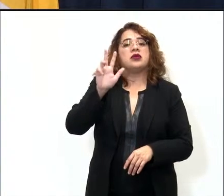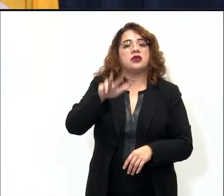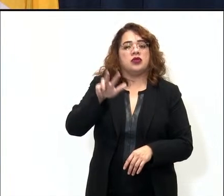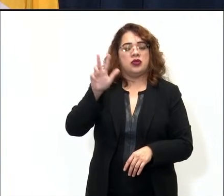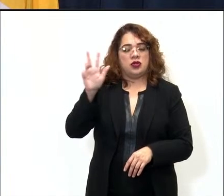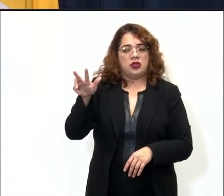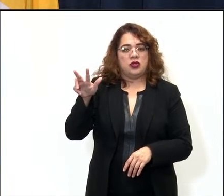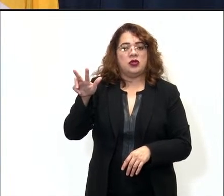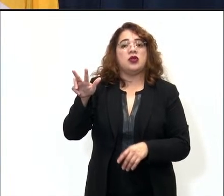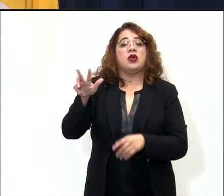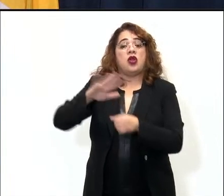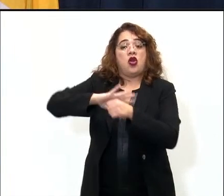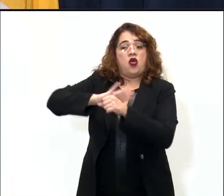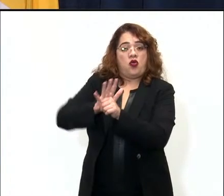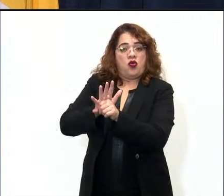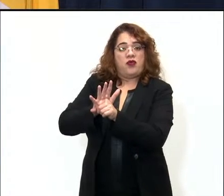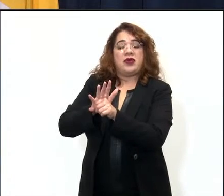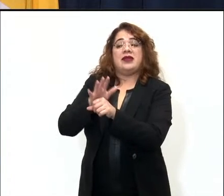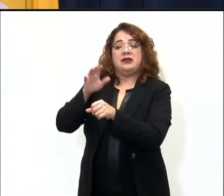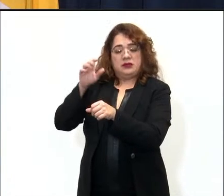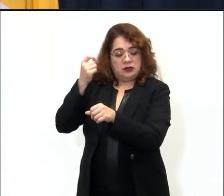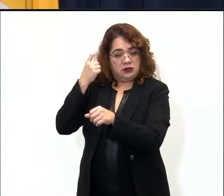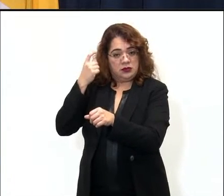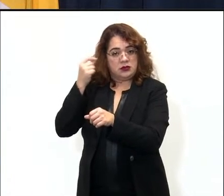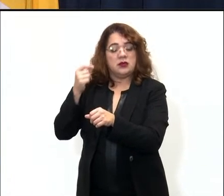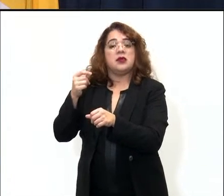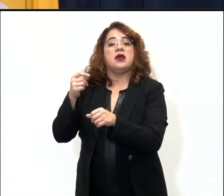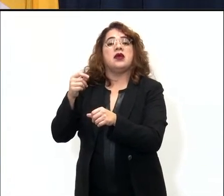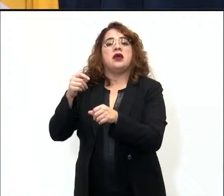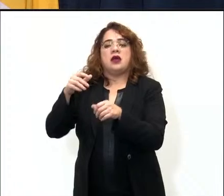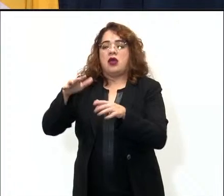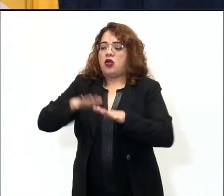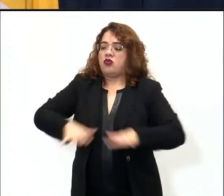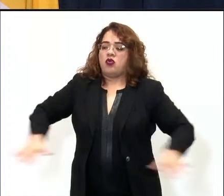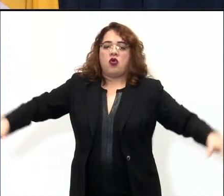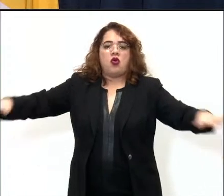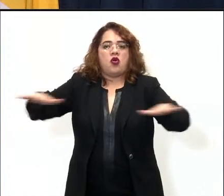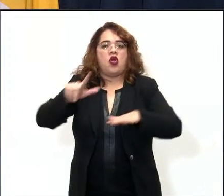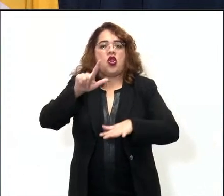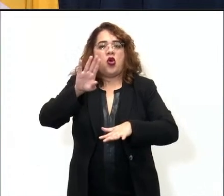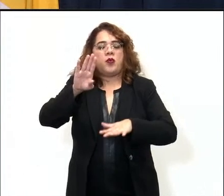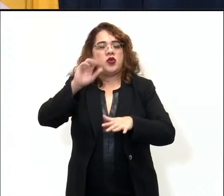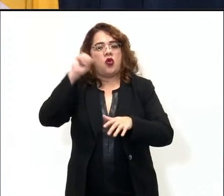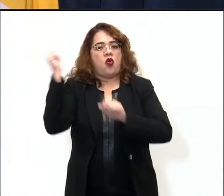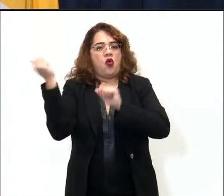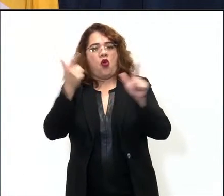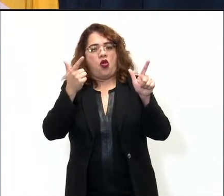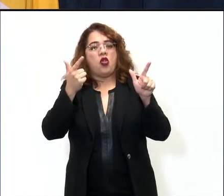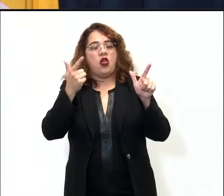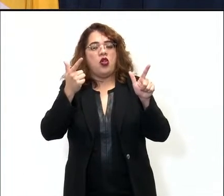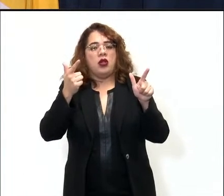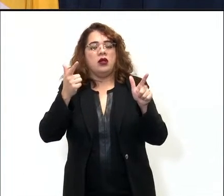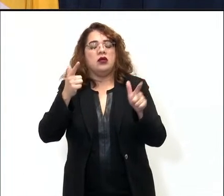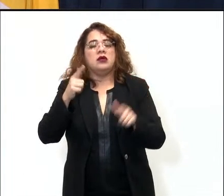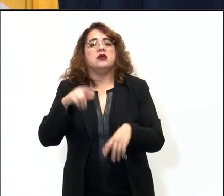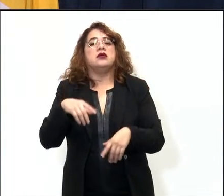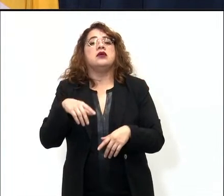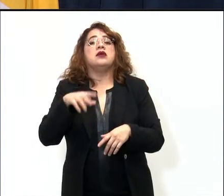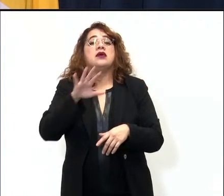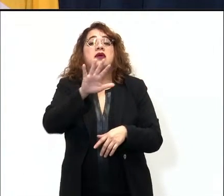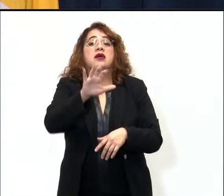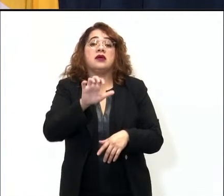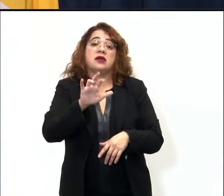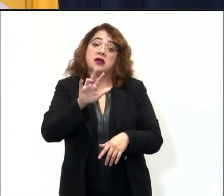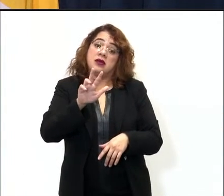573 personas con COVID que están hospitalizadas en hospitales aquí de la área de Long Beach. El total de